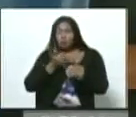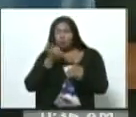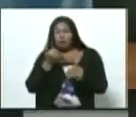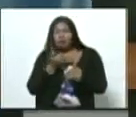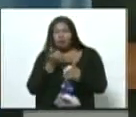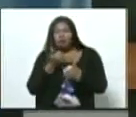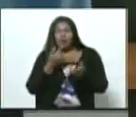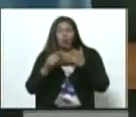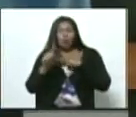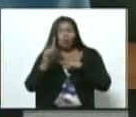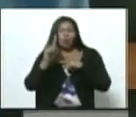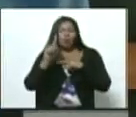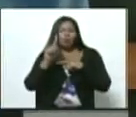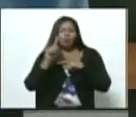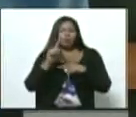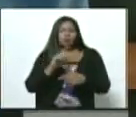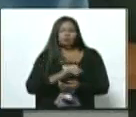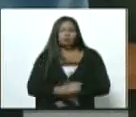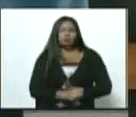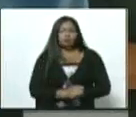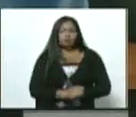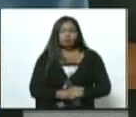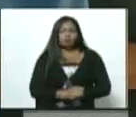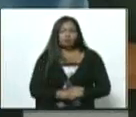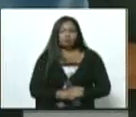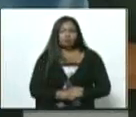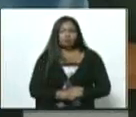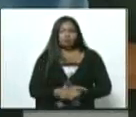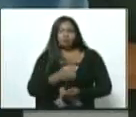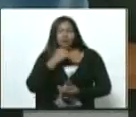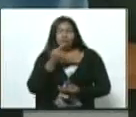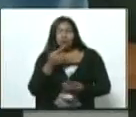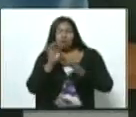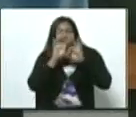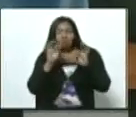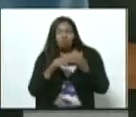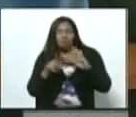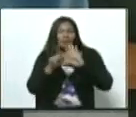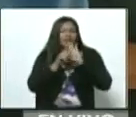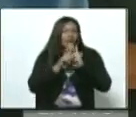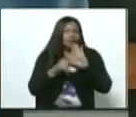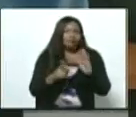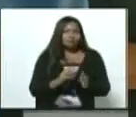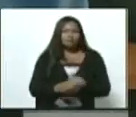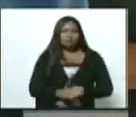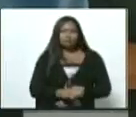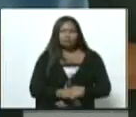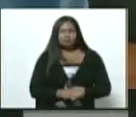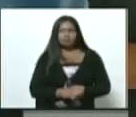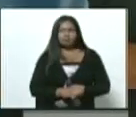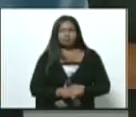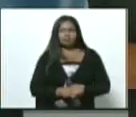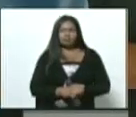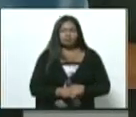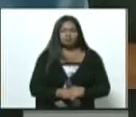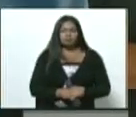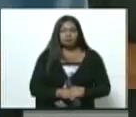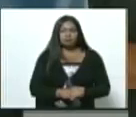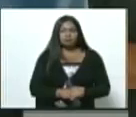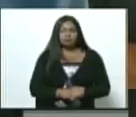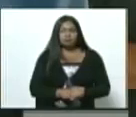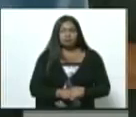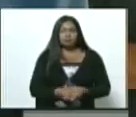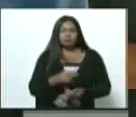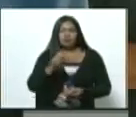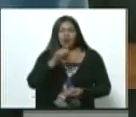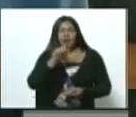otro, vamos a decir así, instrumento legal. según Hans Kelsen,